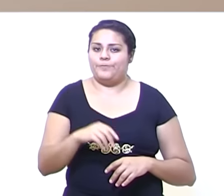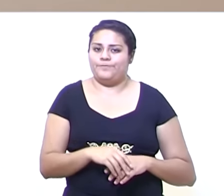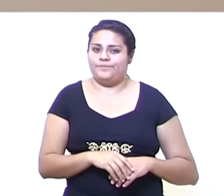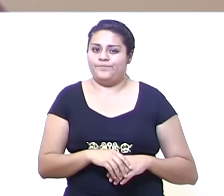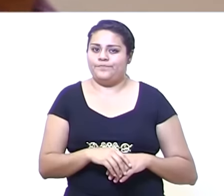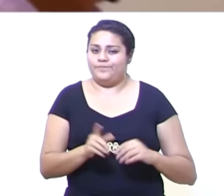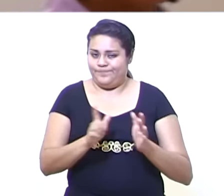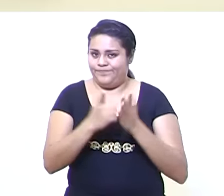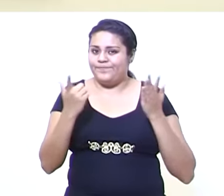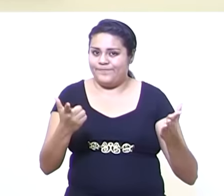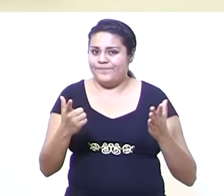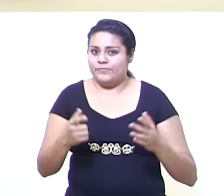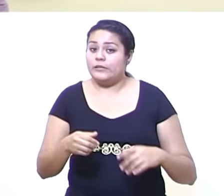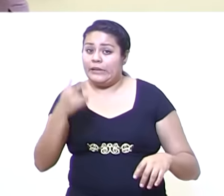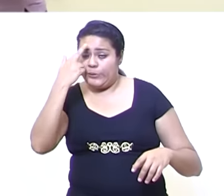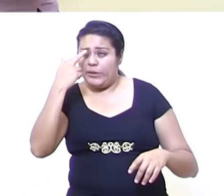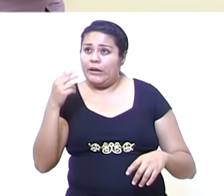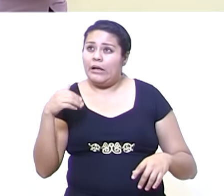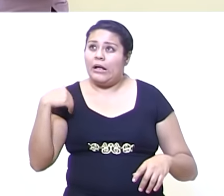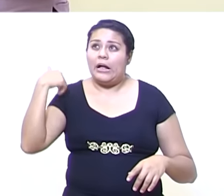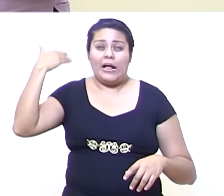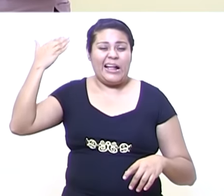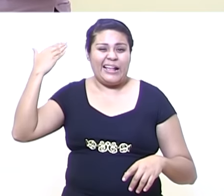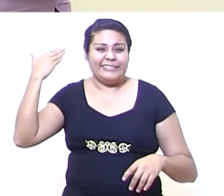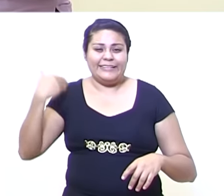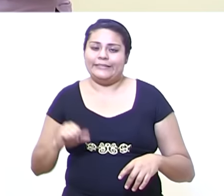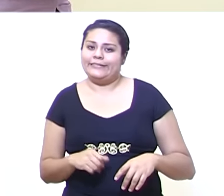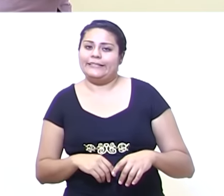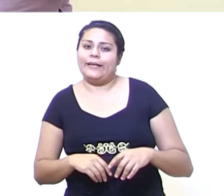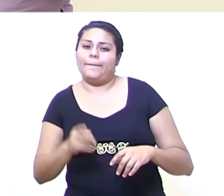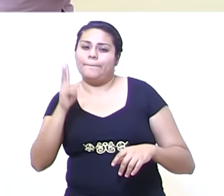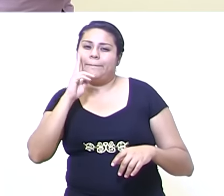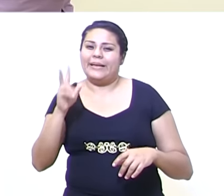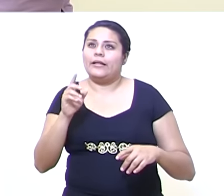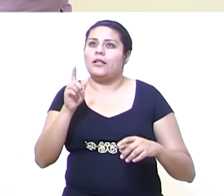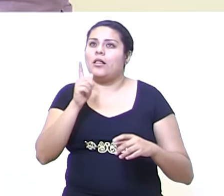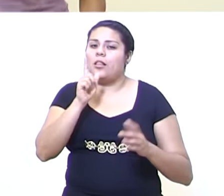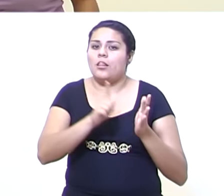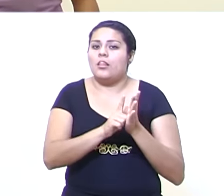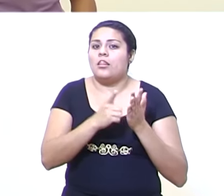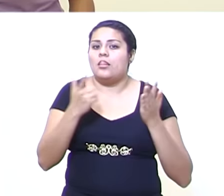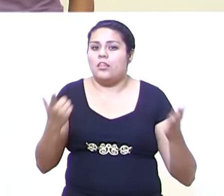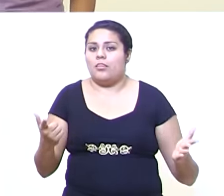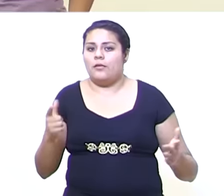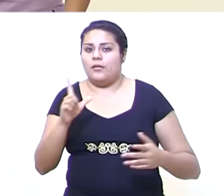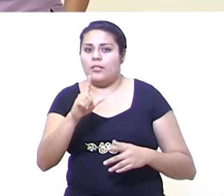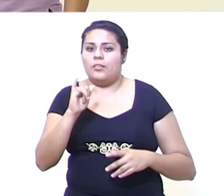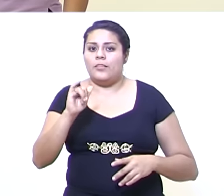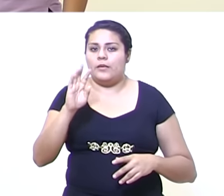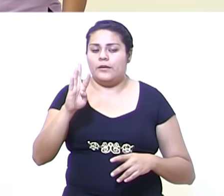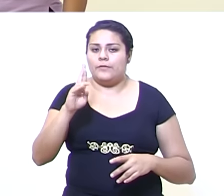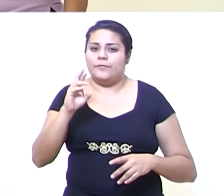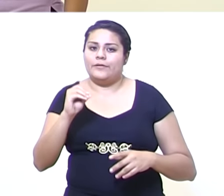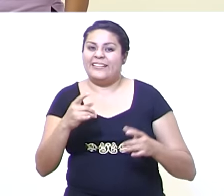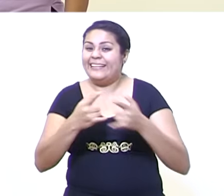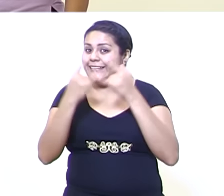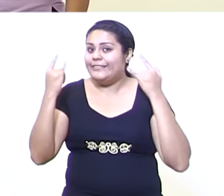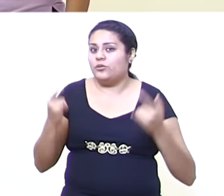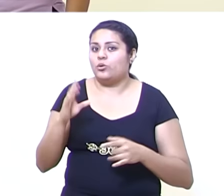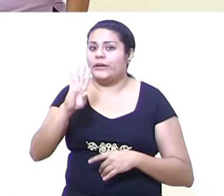La vimos en la sesión pasada, en el cuento Voy. ¿Te acuerdas del cuento